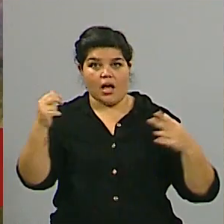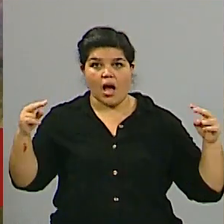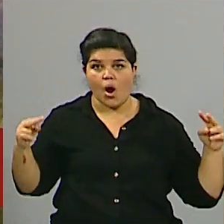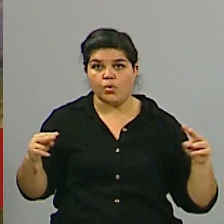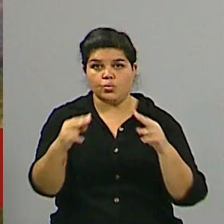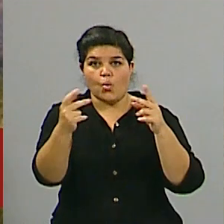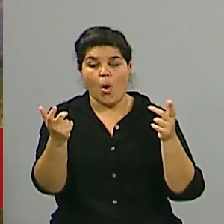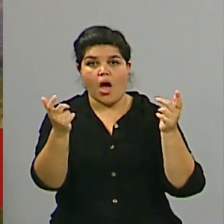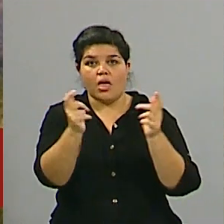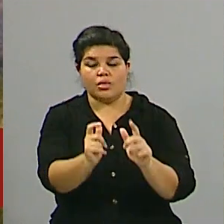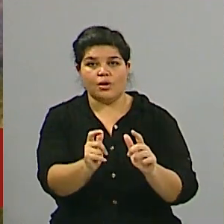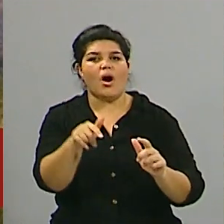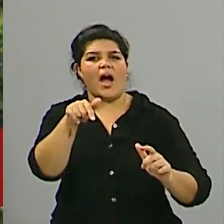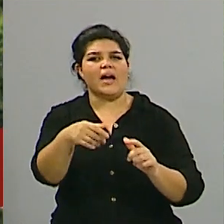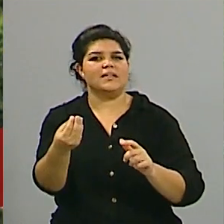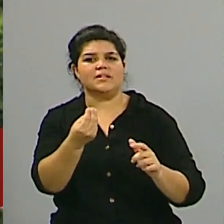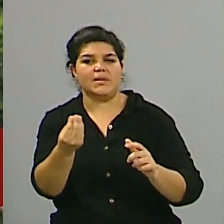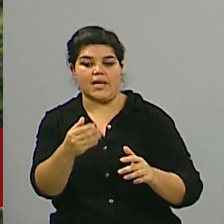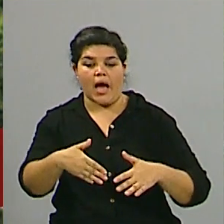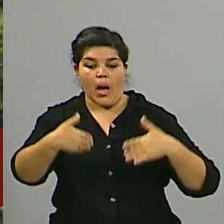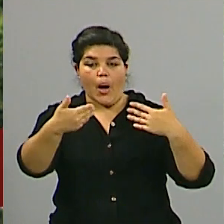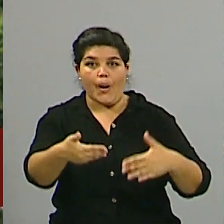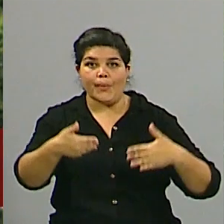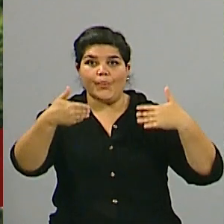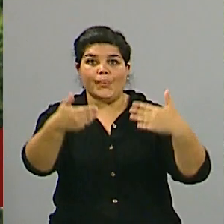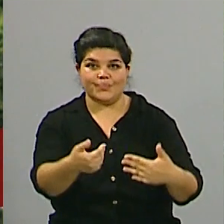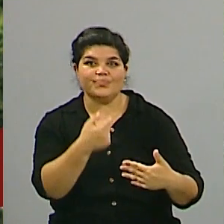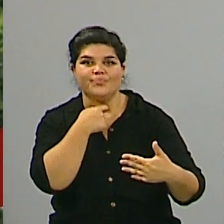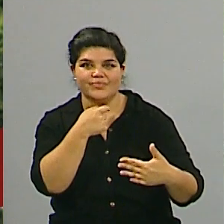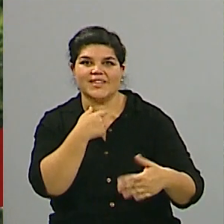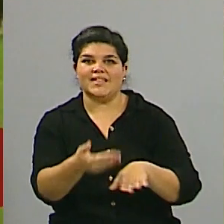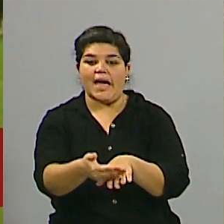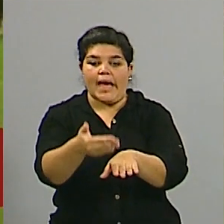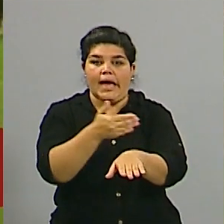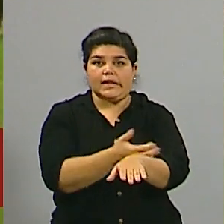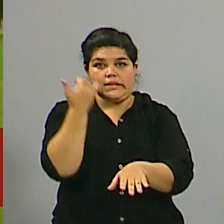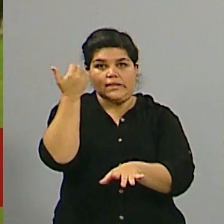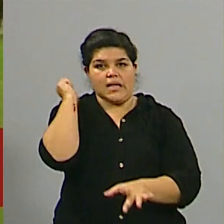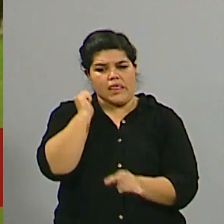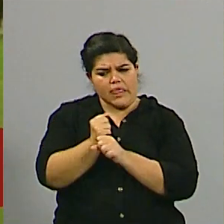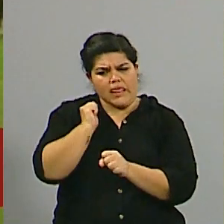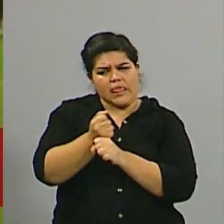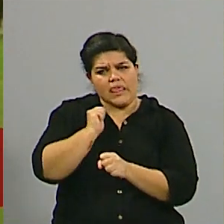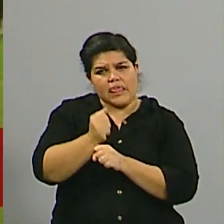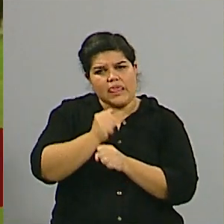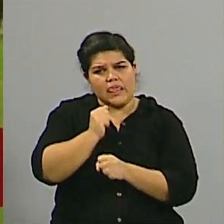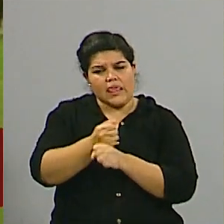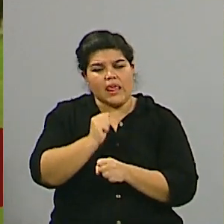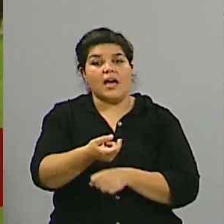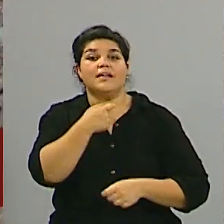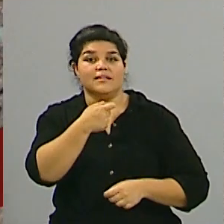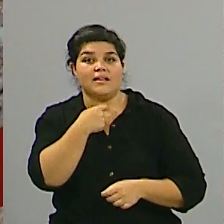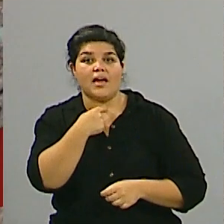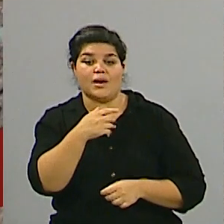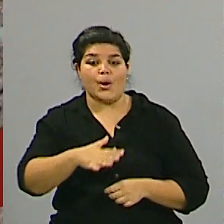provincia porque se quiere avanzar en este tema. Ya se viene trabajando desde hace tiempo. La idea es brindarle máxima